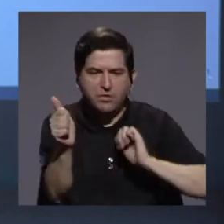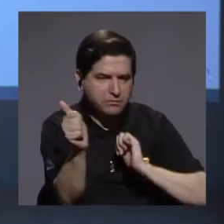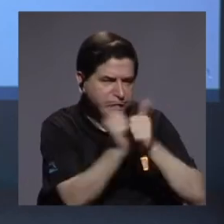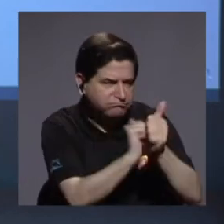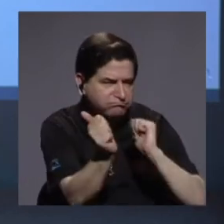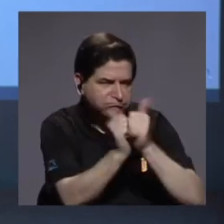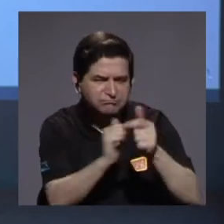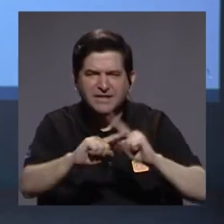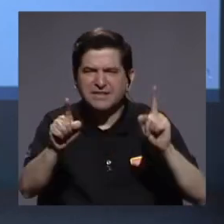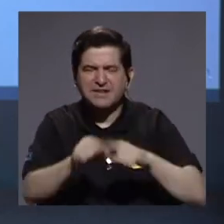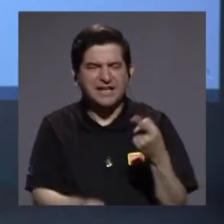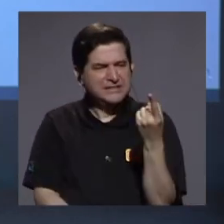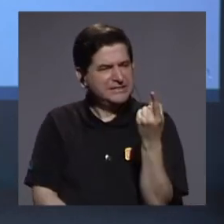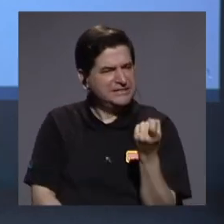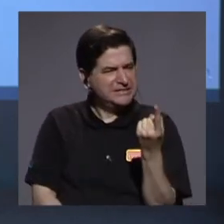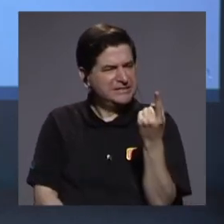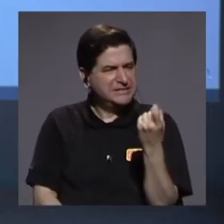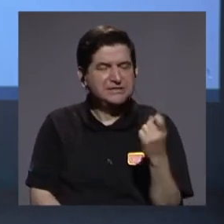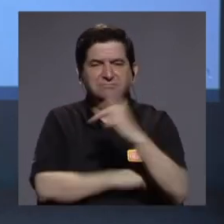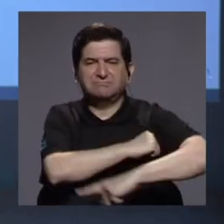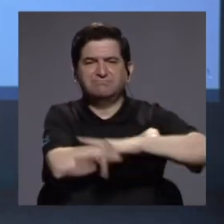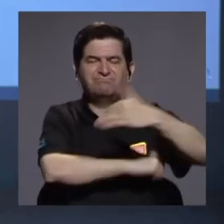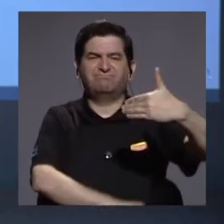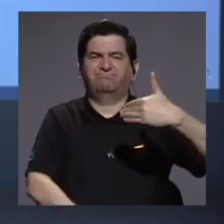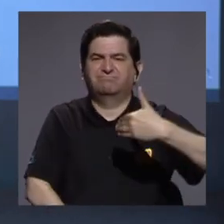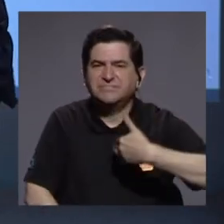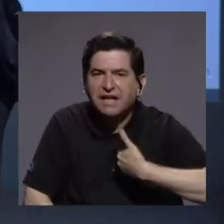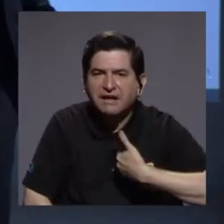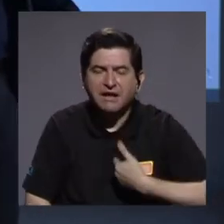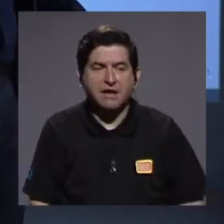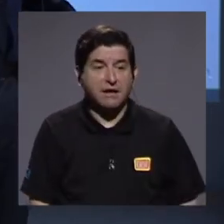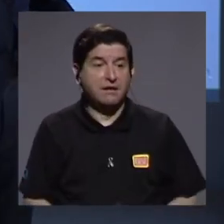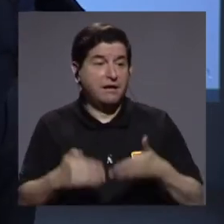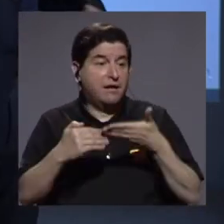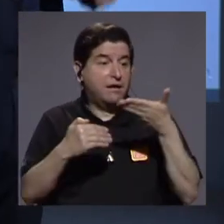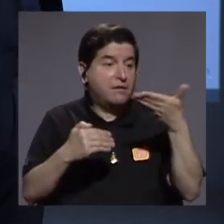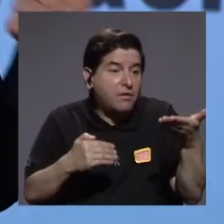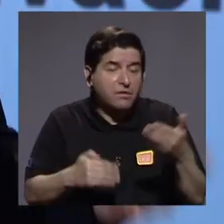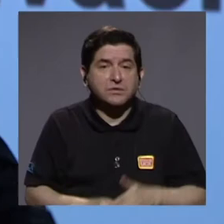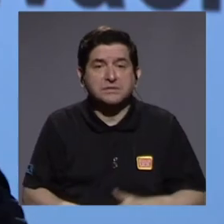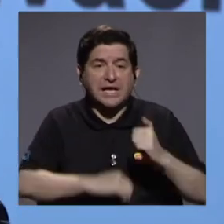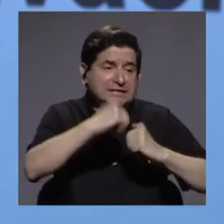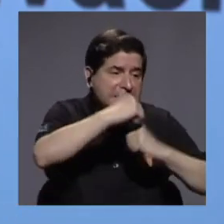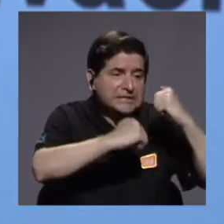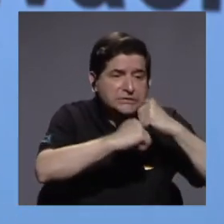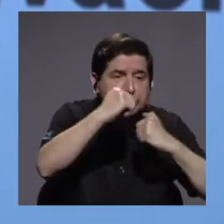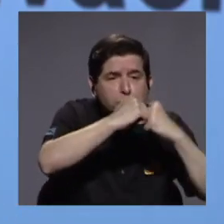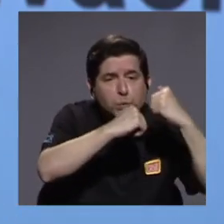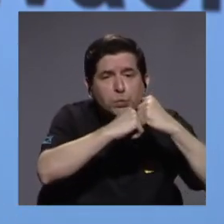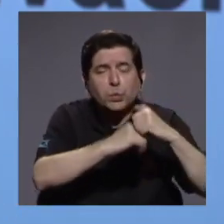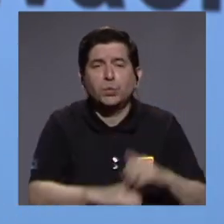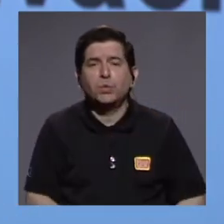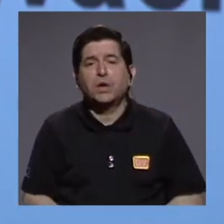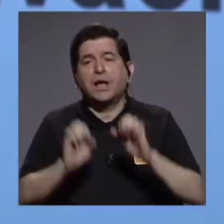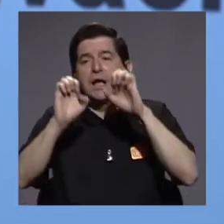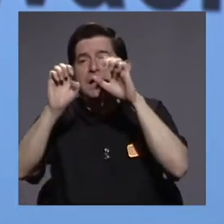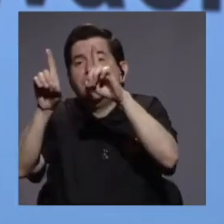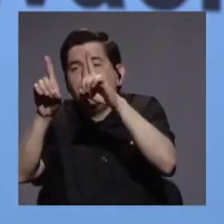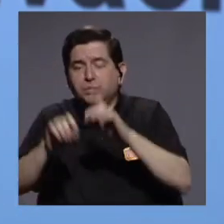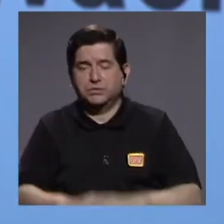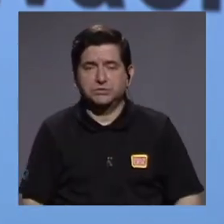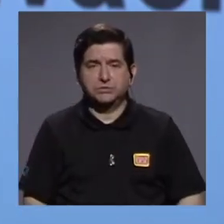muchas de las carencias que nuestro país tiene en aspectos como la infraestructura como la educación